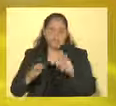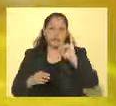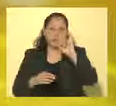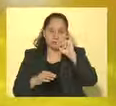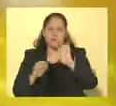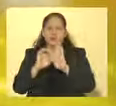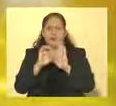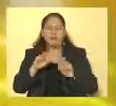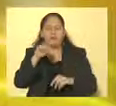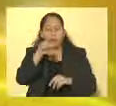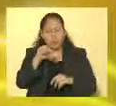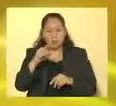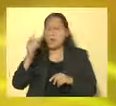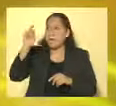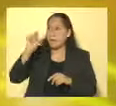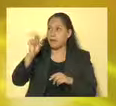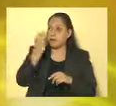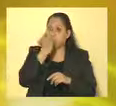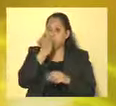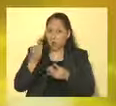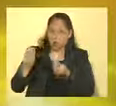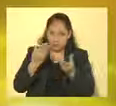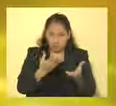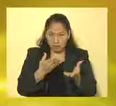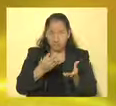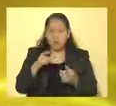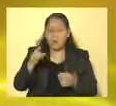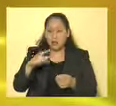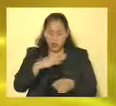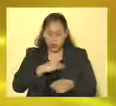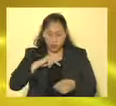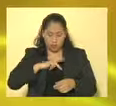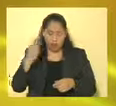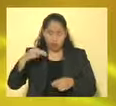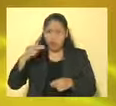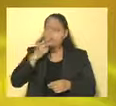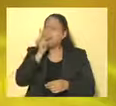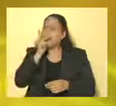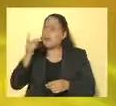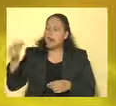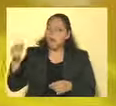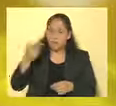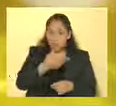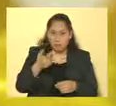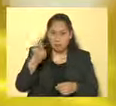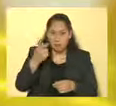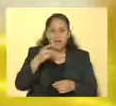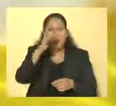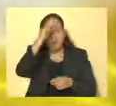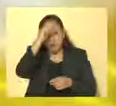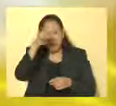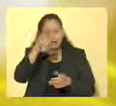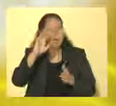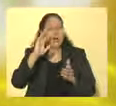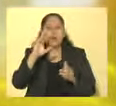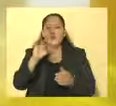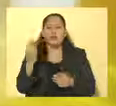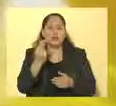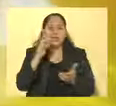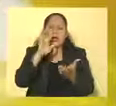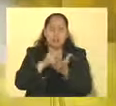Sí, para que tú puedas acreditar, recordemos que ya no necesitas ser esposa,